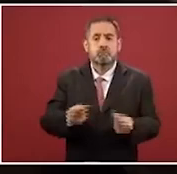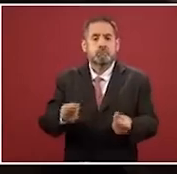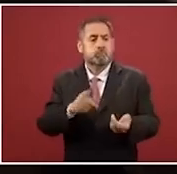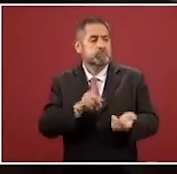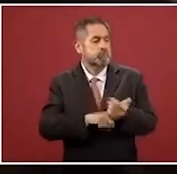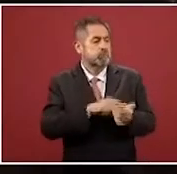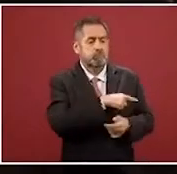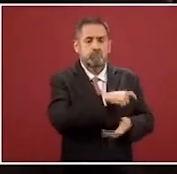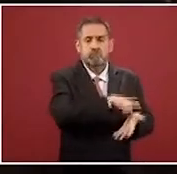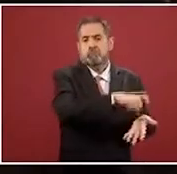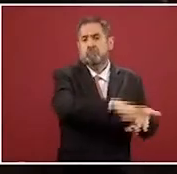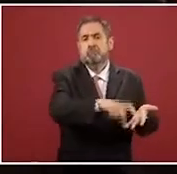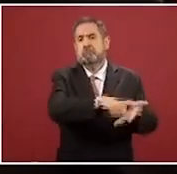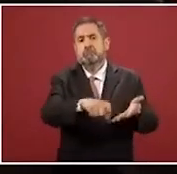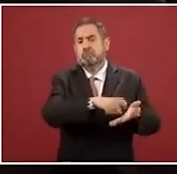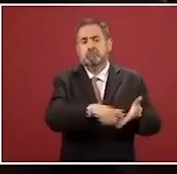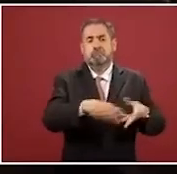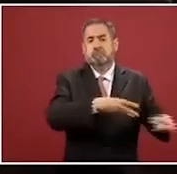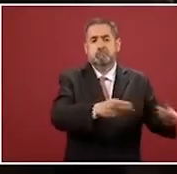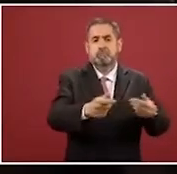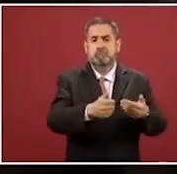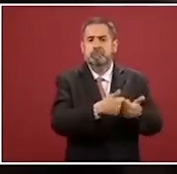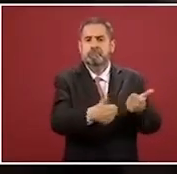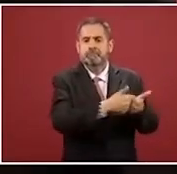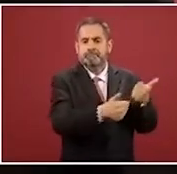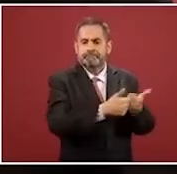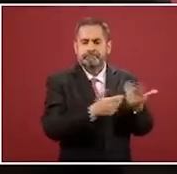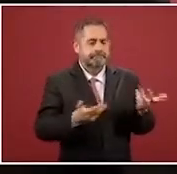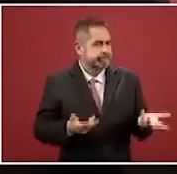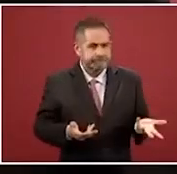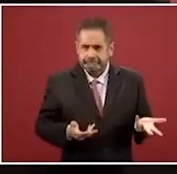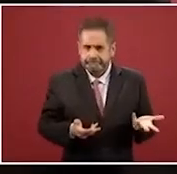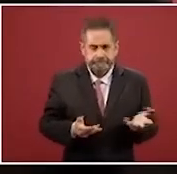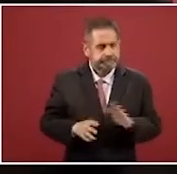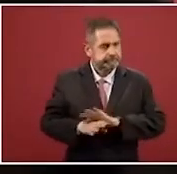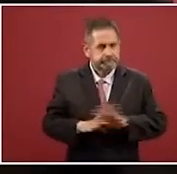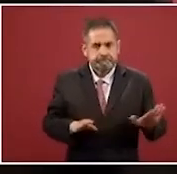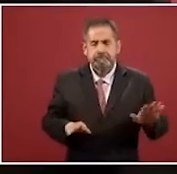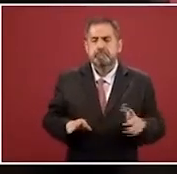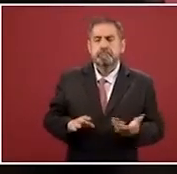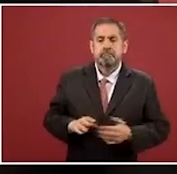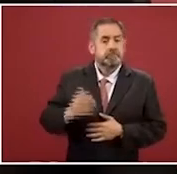la compra de insumos,